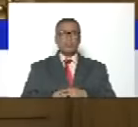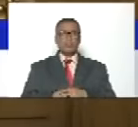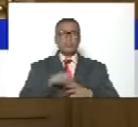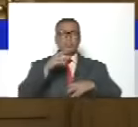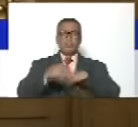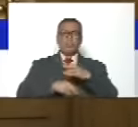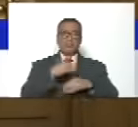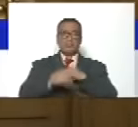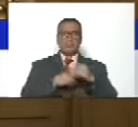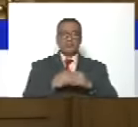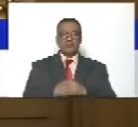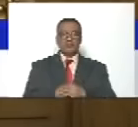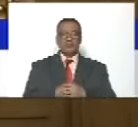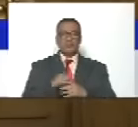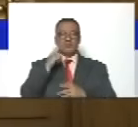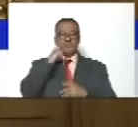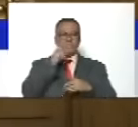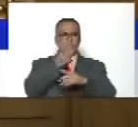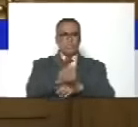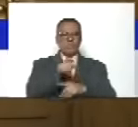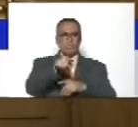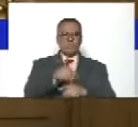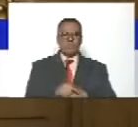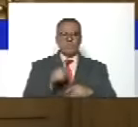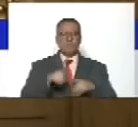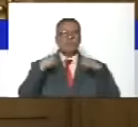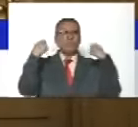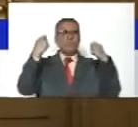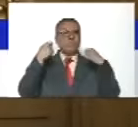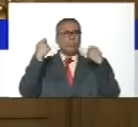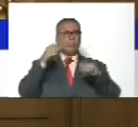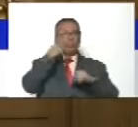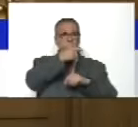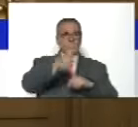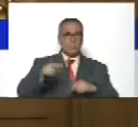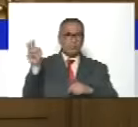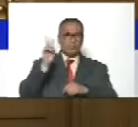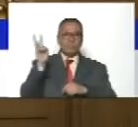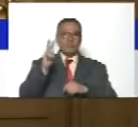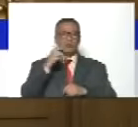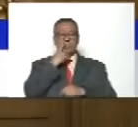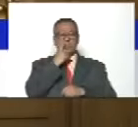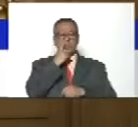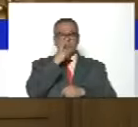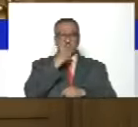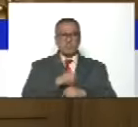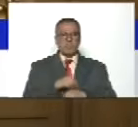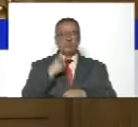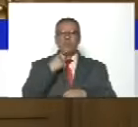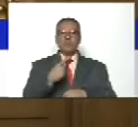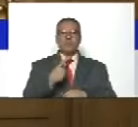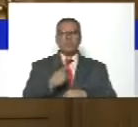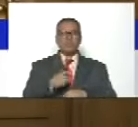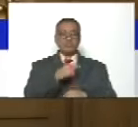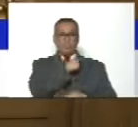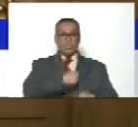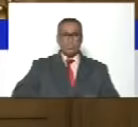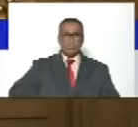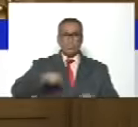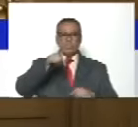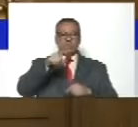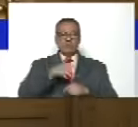Hizo una intervención donde elogia al pueblo venezolano. Cito al presidente